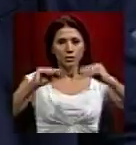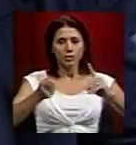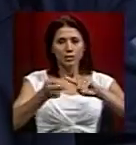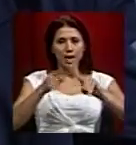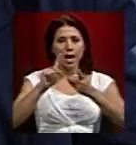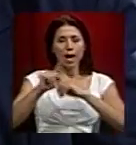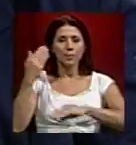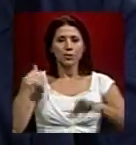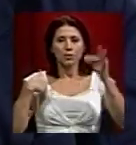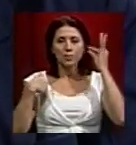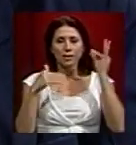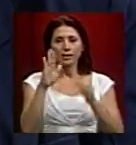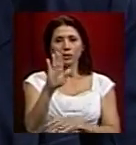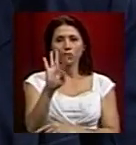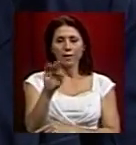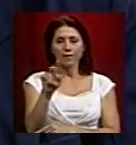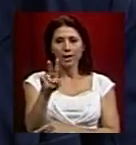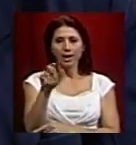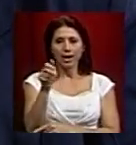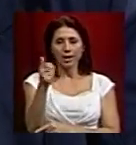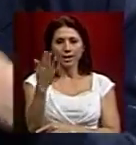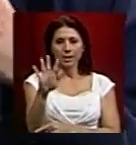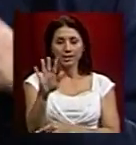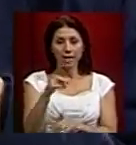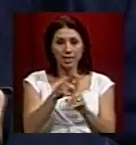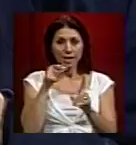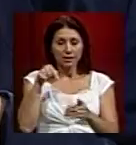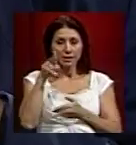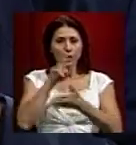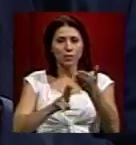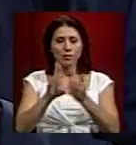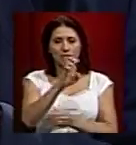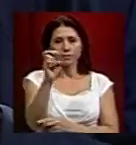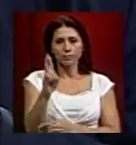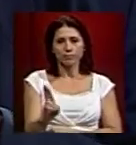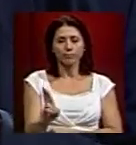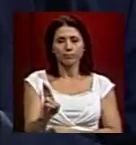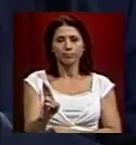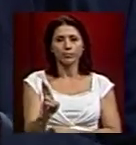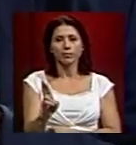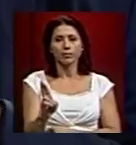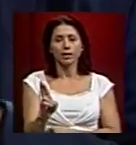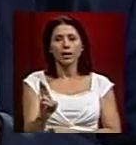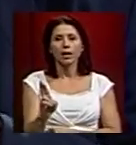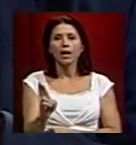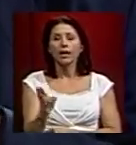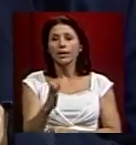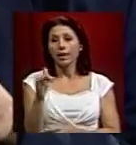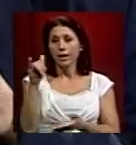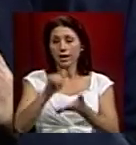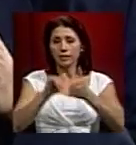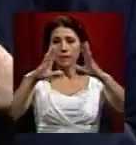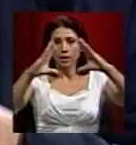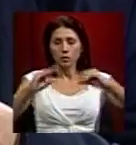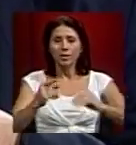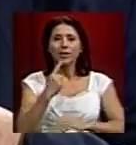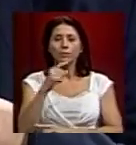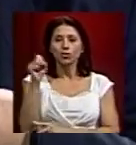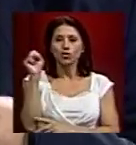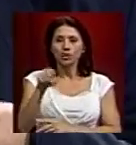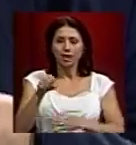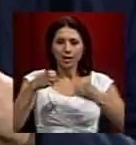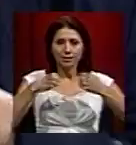amigas y amigos de su TV, Canal 15, desde esta Universidad de Costa Rica, en que en esta noche le decimos sí